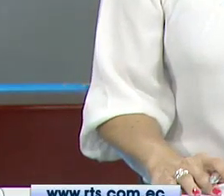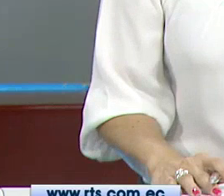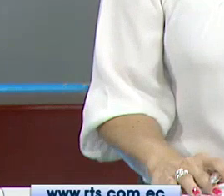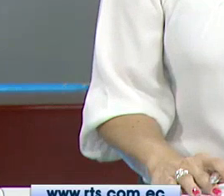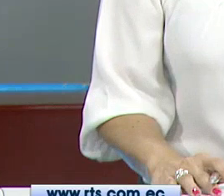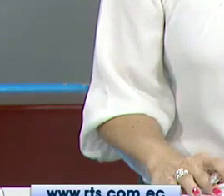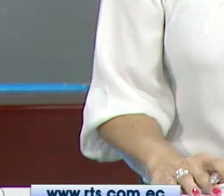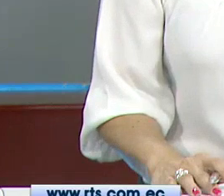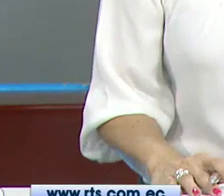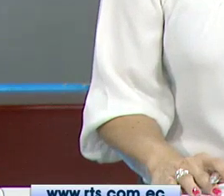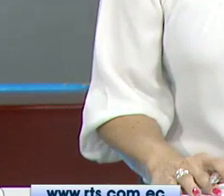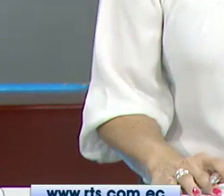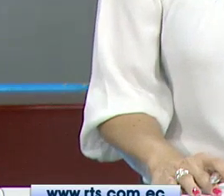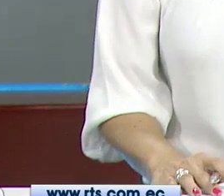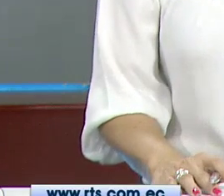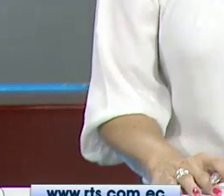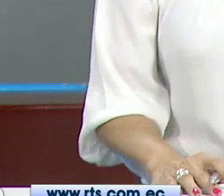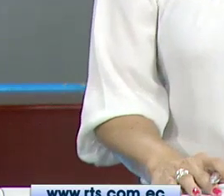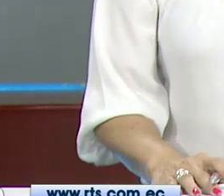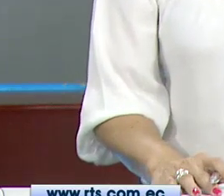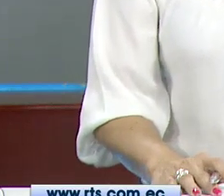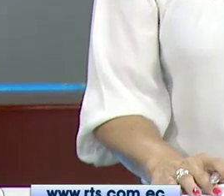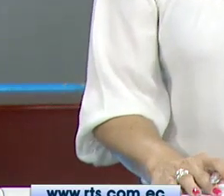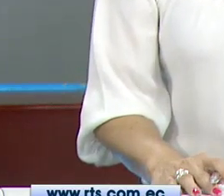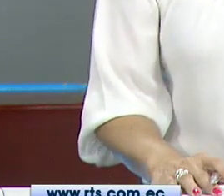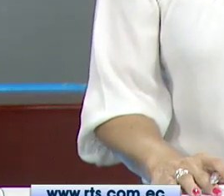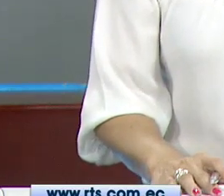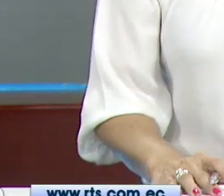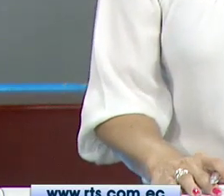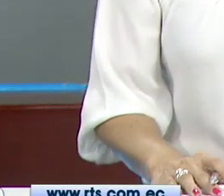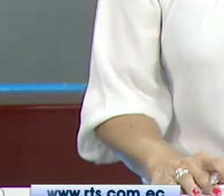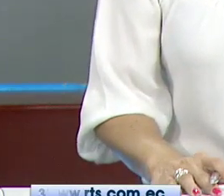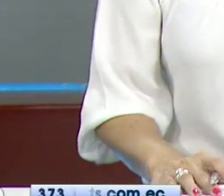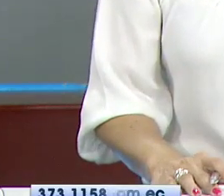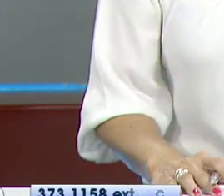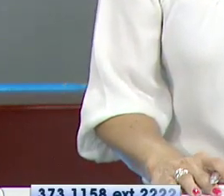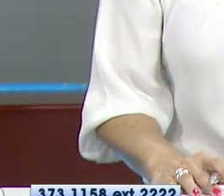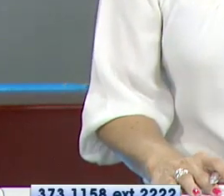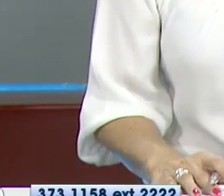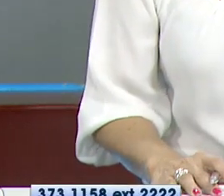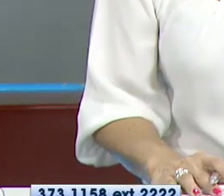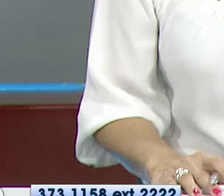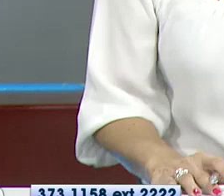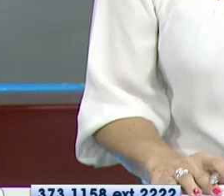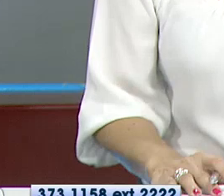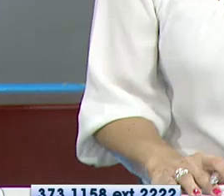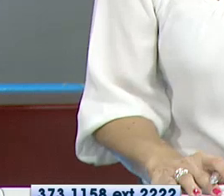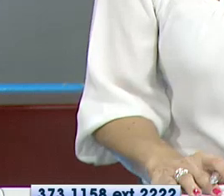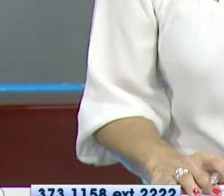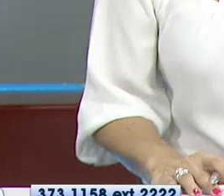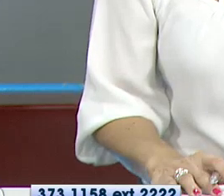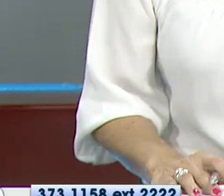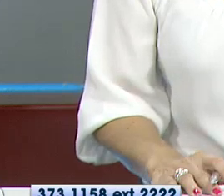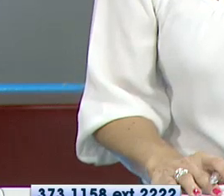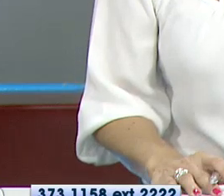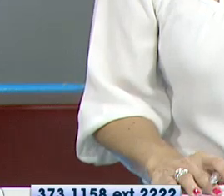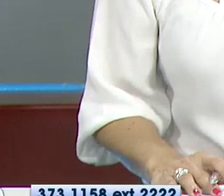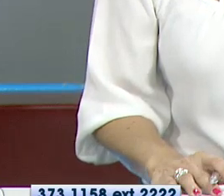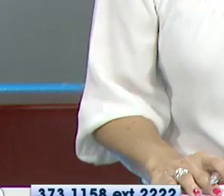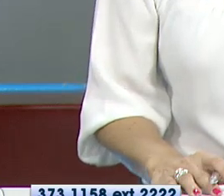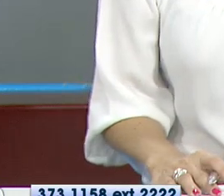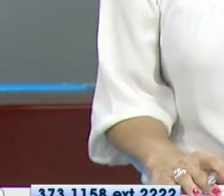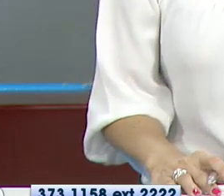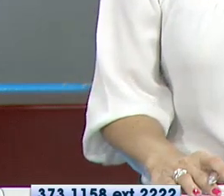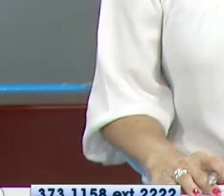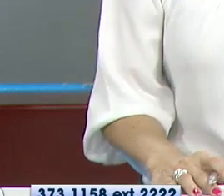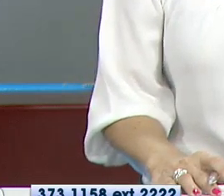que vivieron tras enterarse del ataque. Ellos mencionan que la compatriota afortunadamente evoluciona